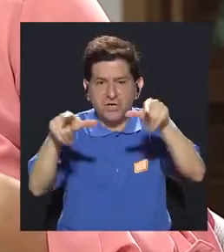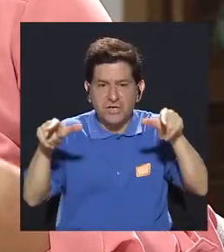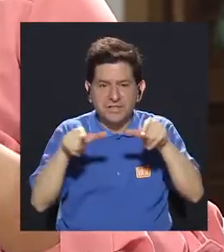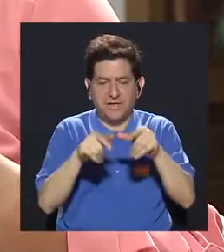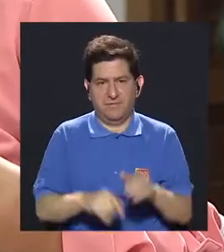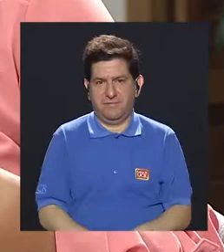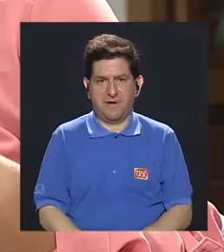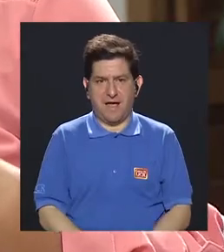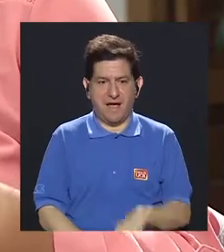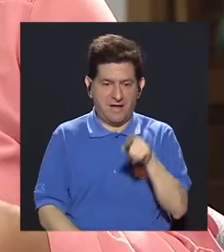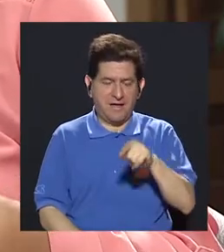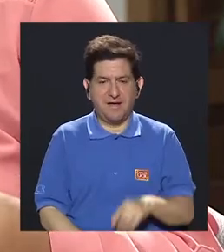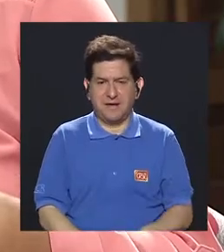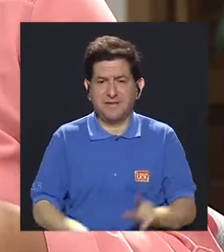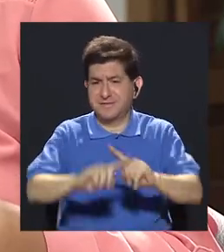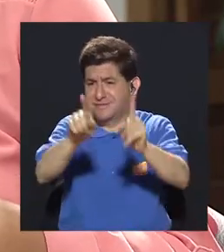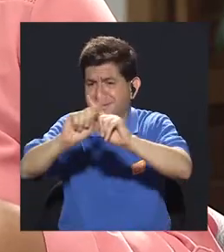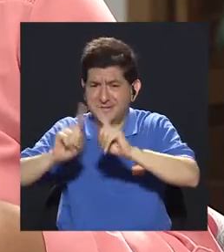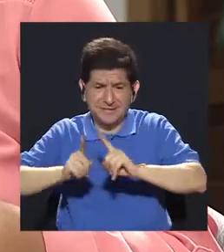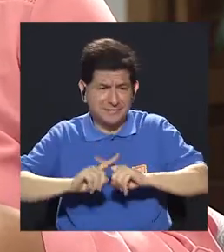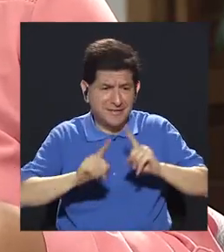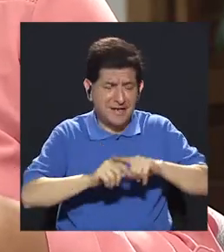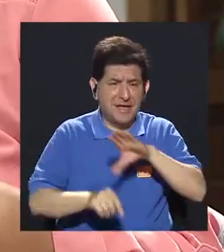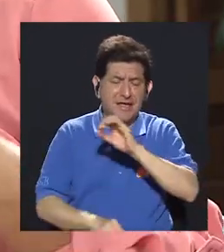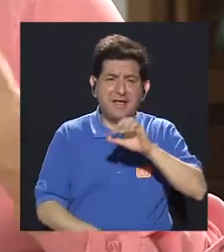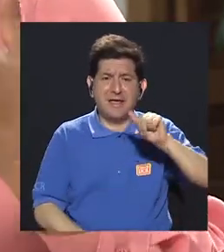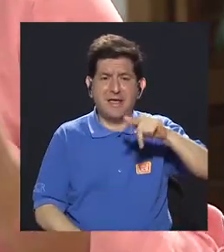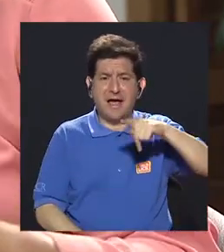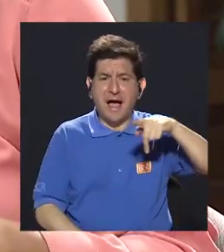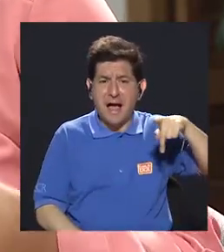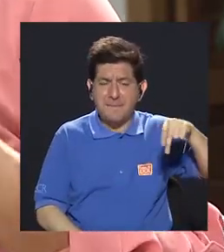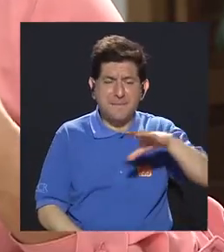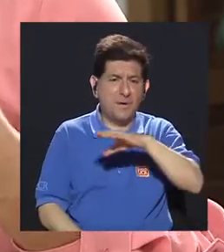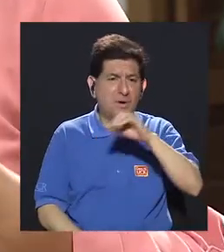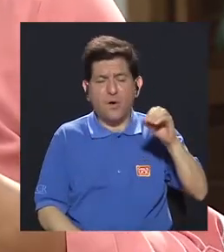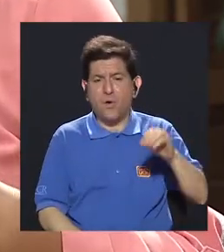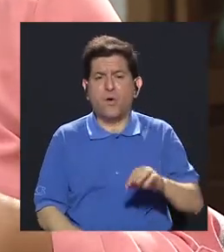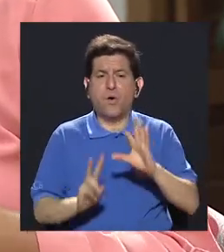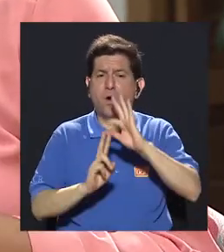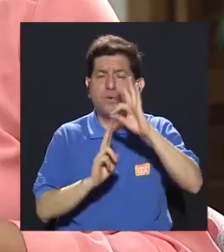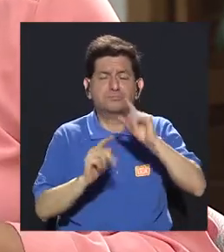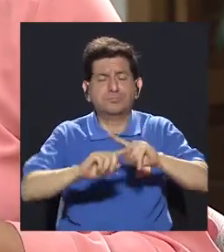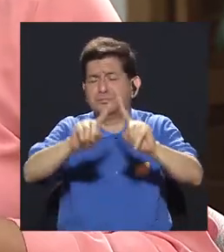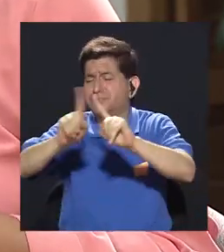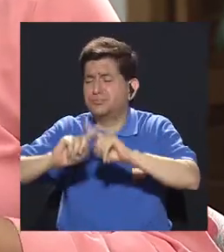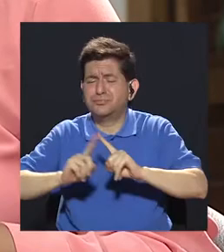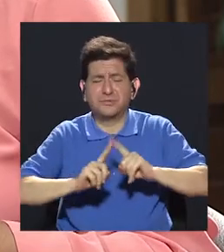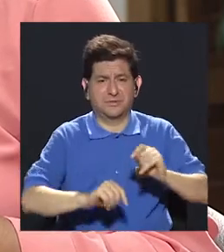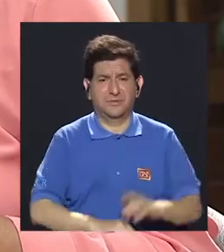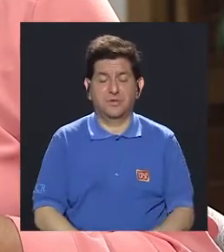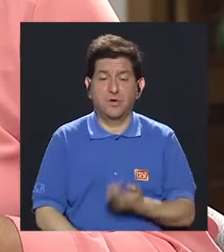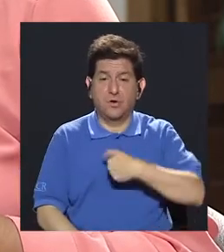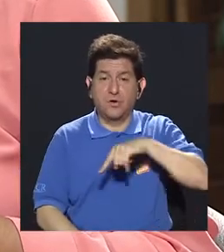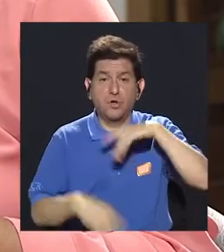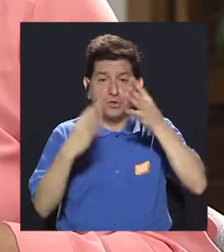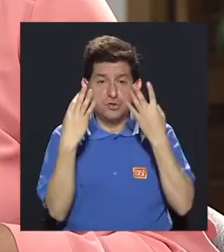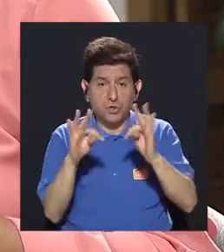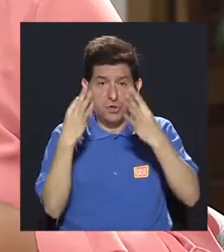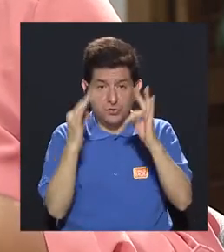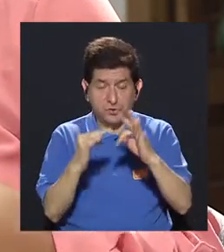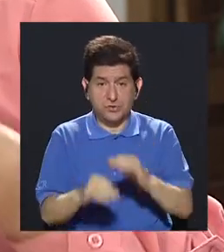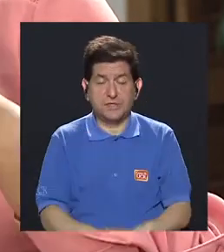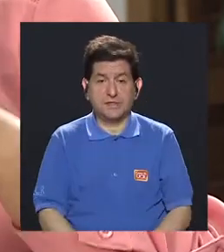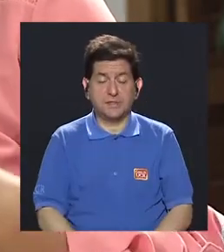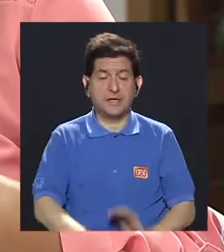son cientos, son millones de páginas y de aplicaciones móviles y de opciones, ¿verdad? Nosotros